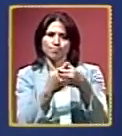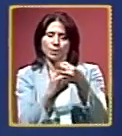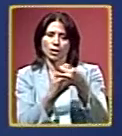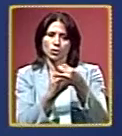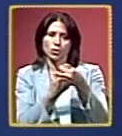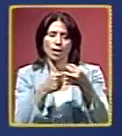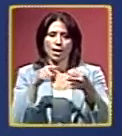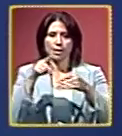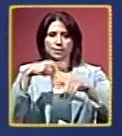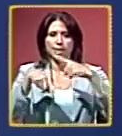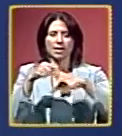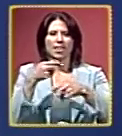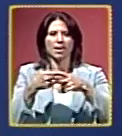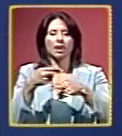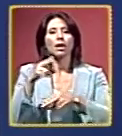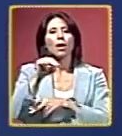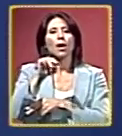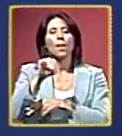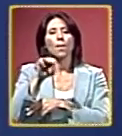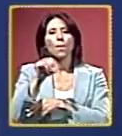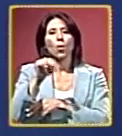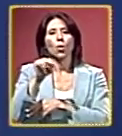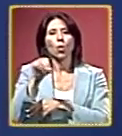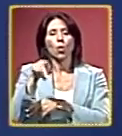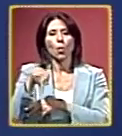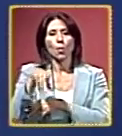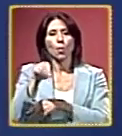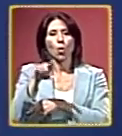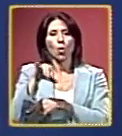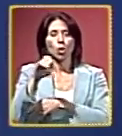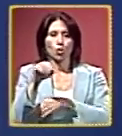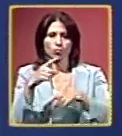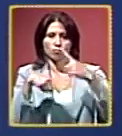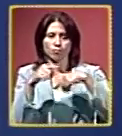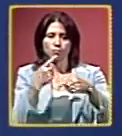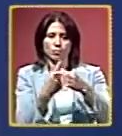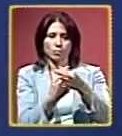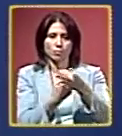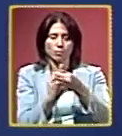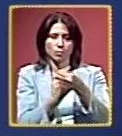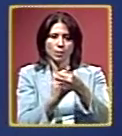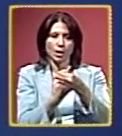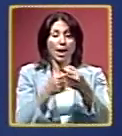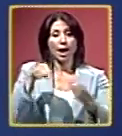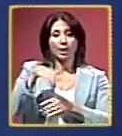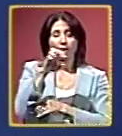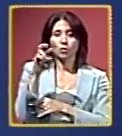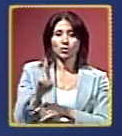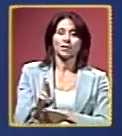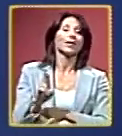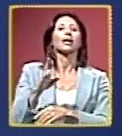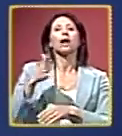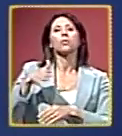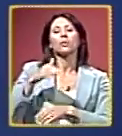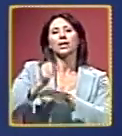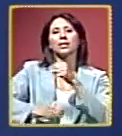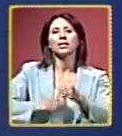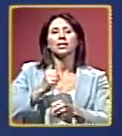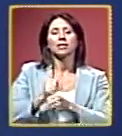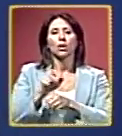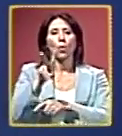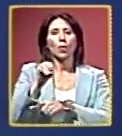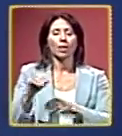En Costa Rica, desde principios del siglo XX, por iniciativa de don Alfredo González